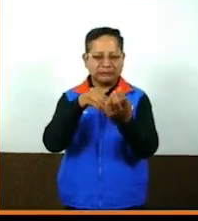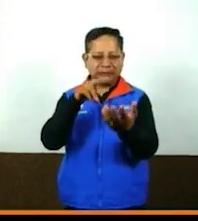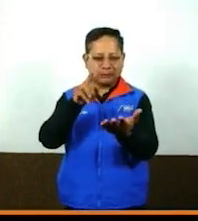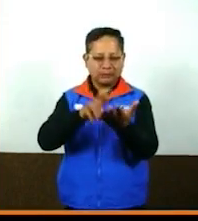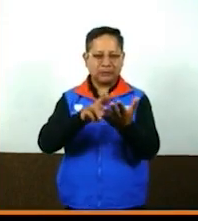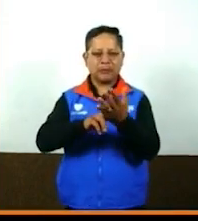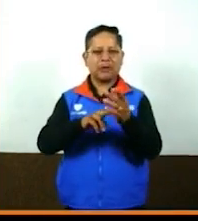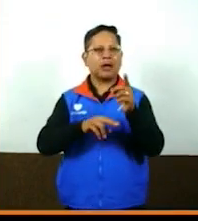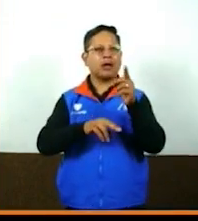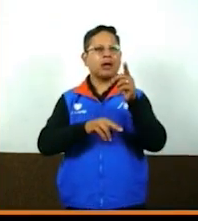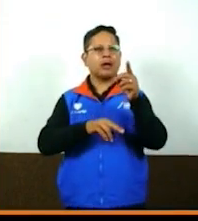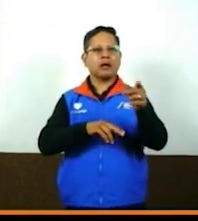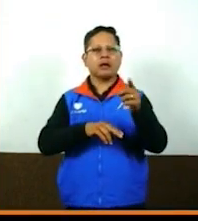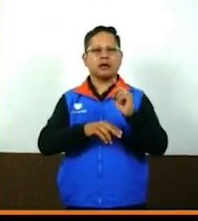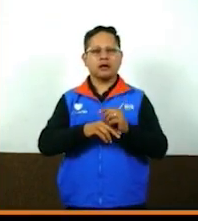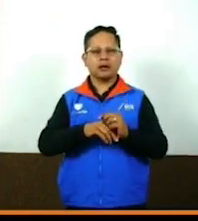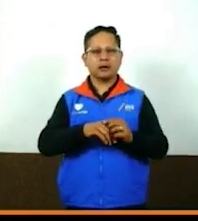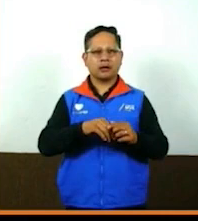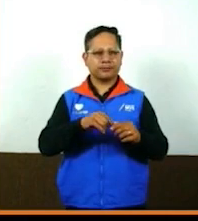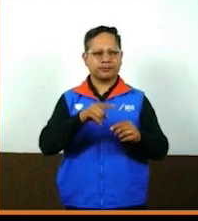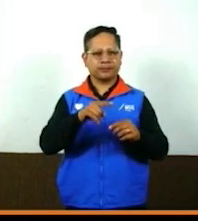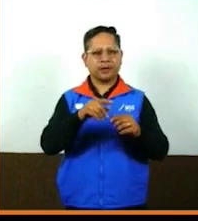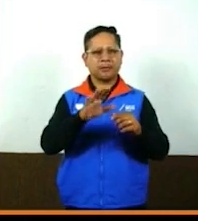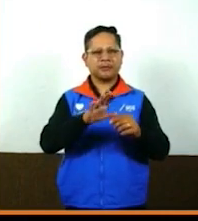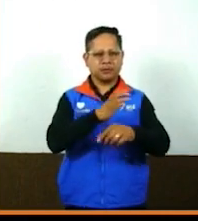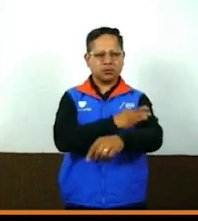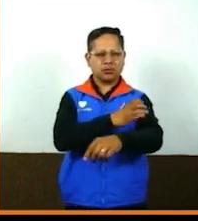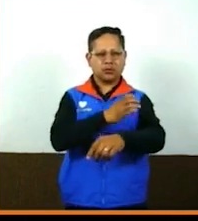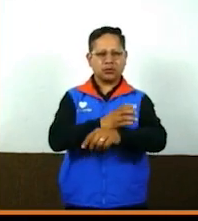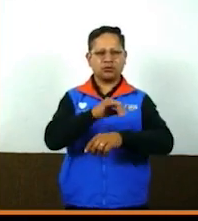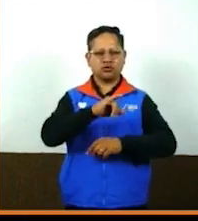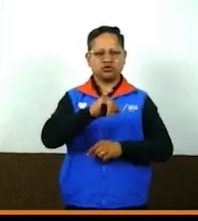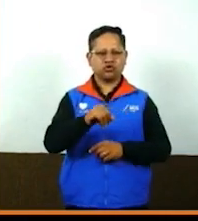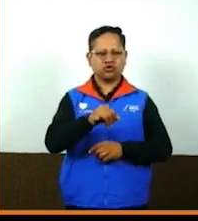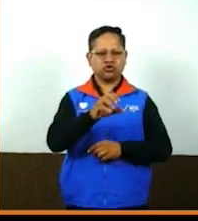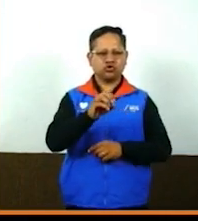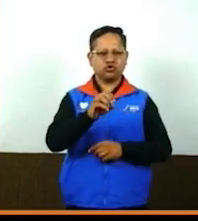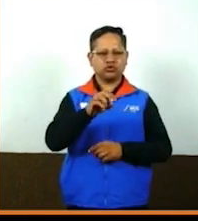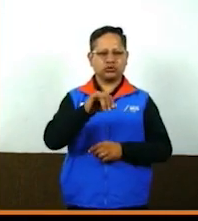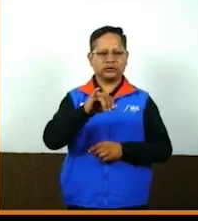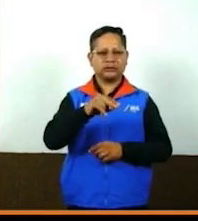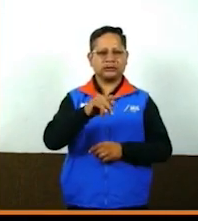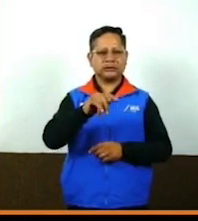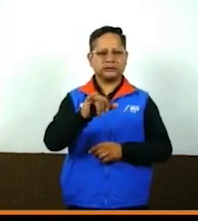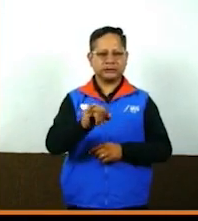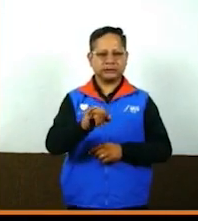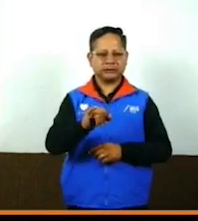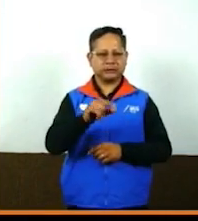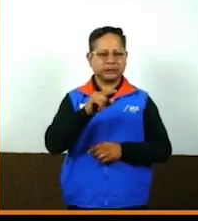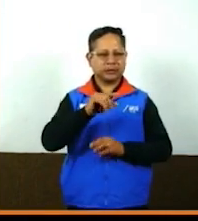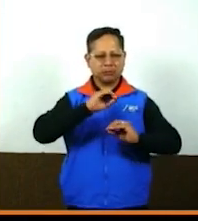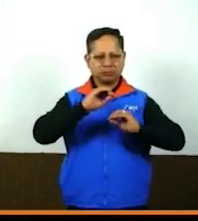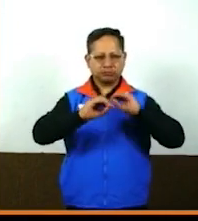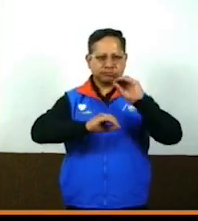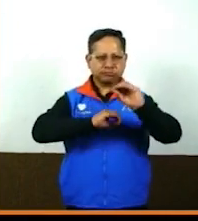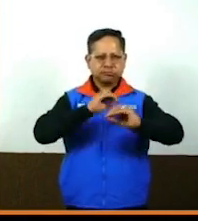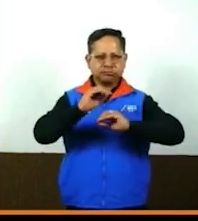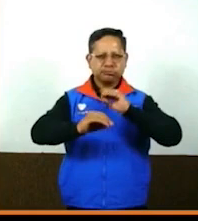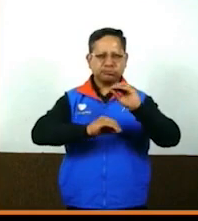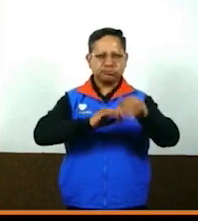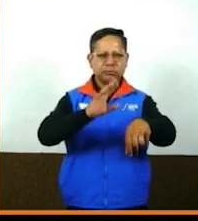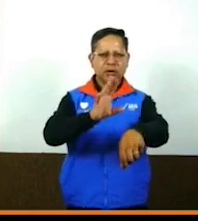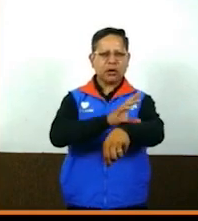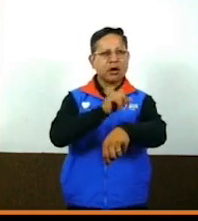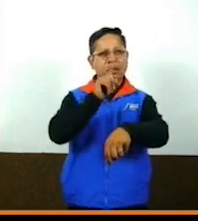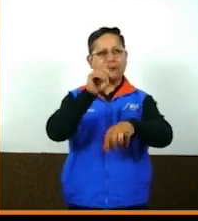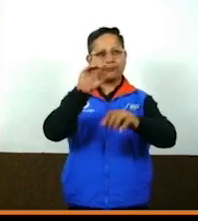alianza con un partner que se llama Ionity, y la primera etapa es que han estado instalando electrocargadores en